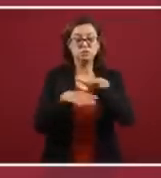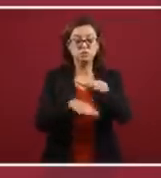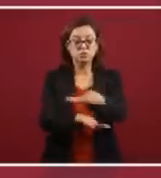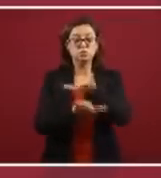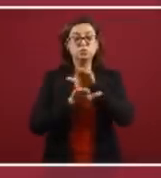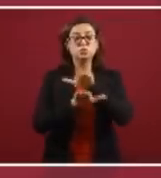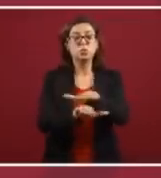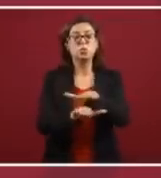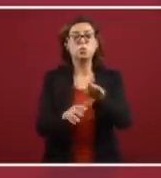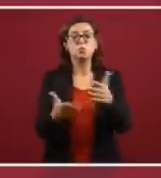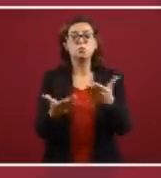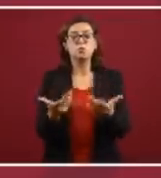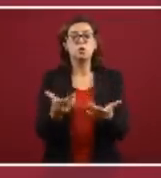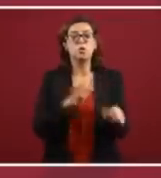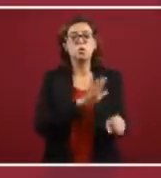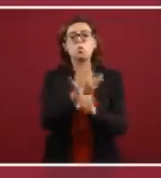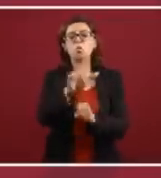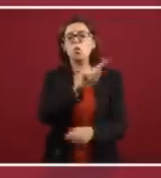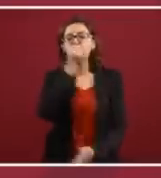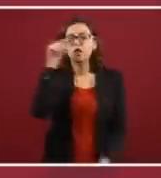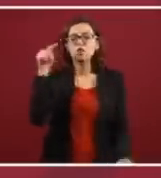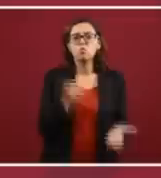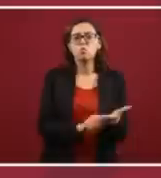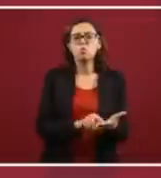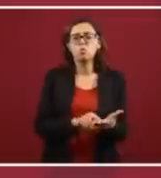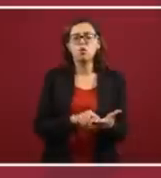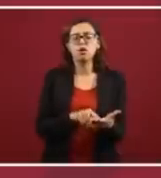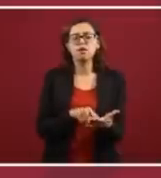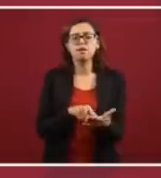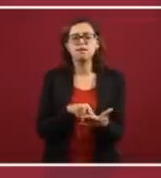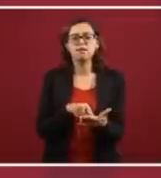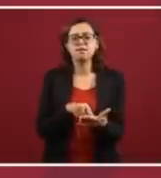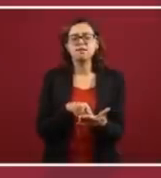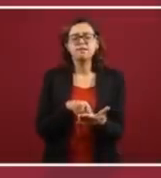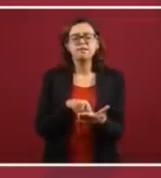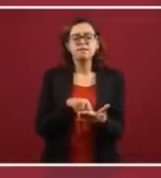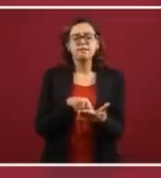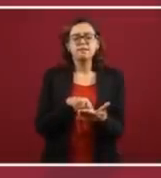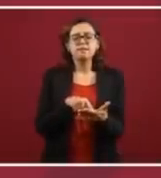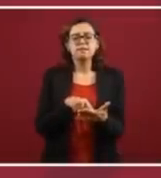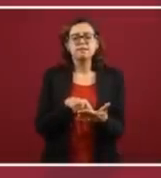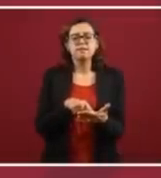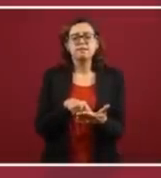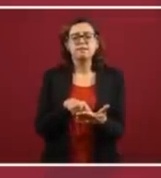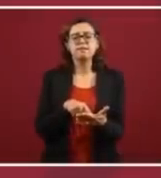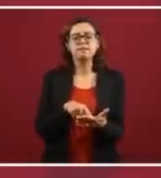cuáles son los establecimientos los que venden